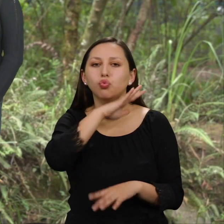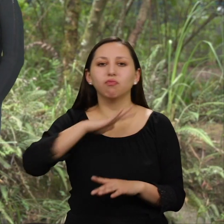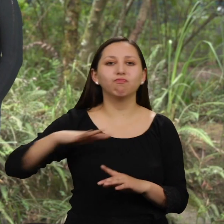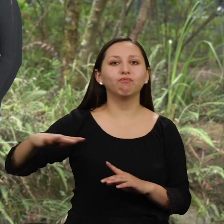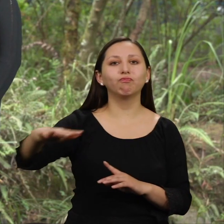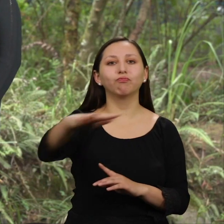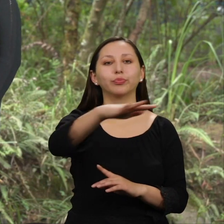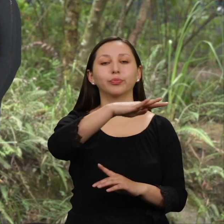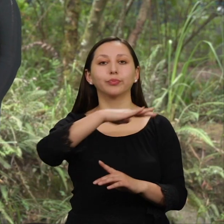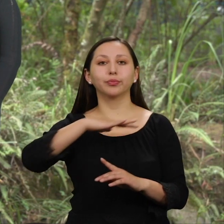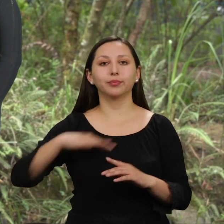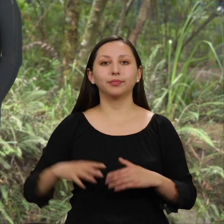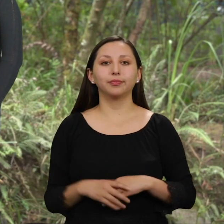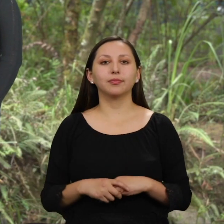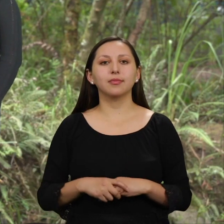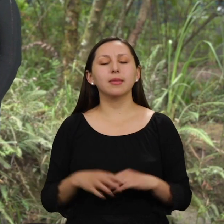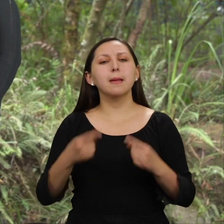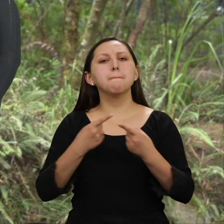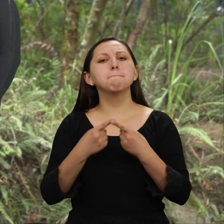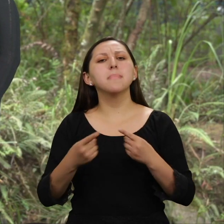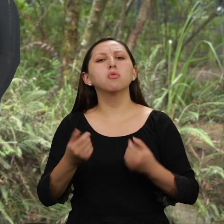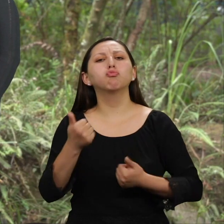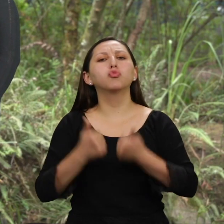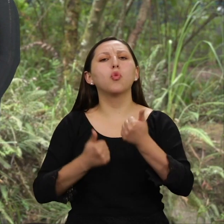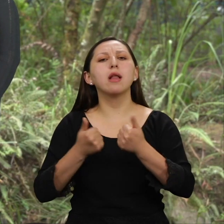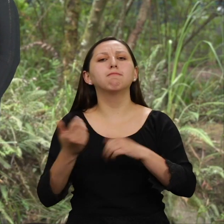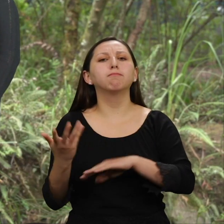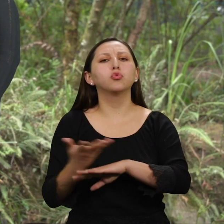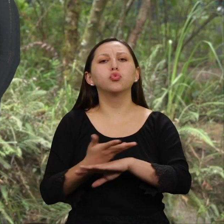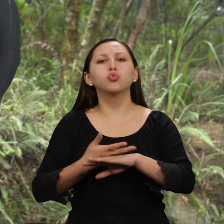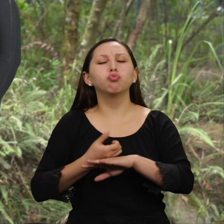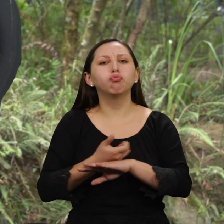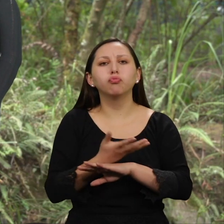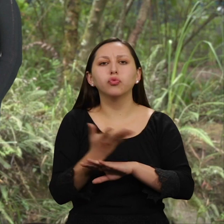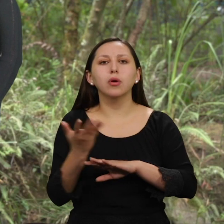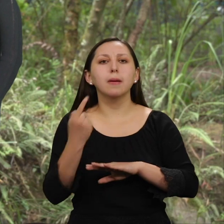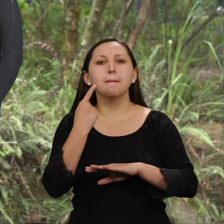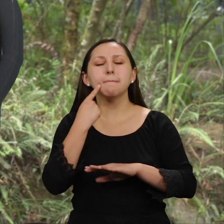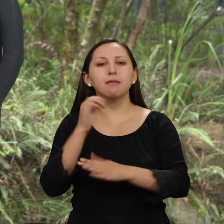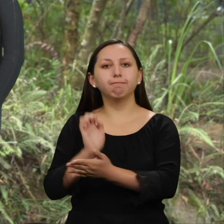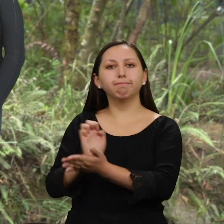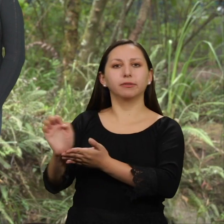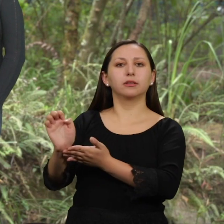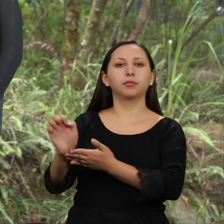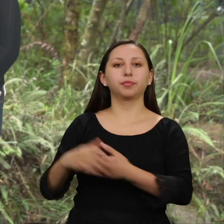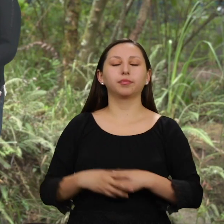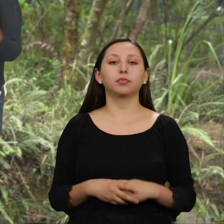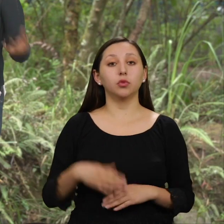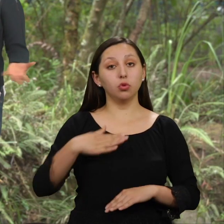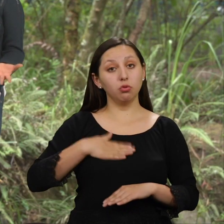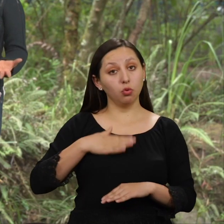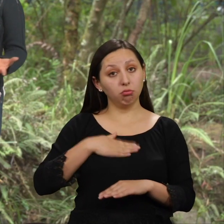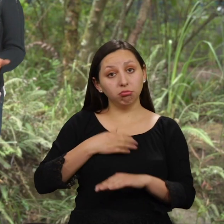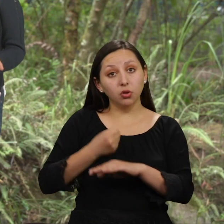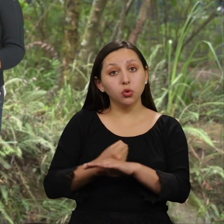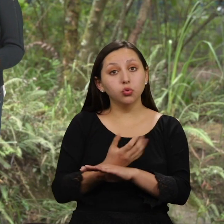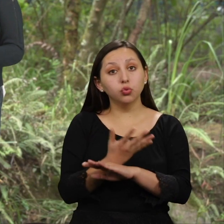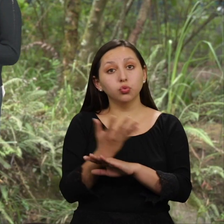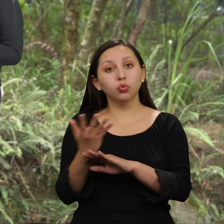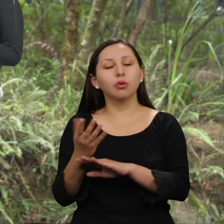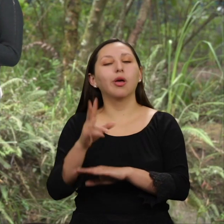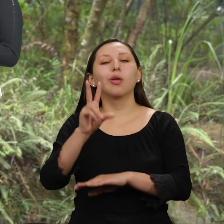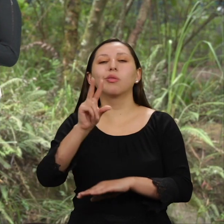y en nuestro entorno ¡Guau! Y a ver, ¿qué nos sugieres para poder evitar que pase esto? Pues la mejor sugerencia es